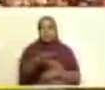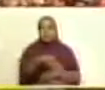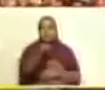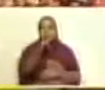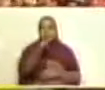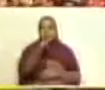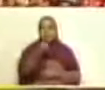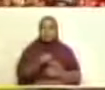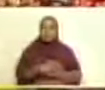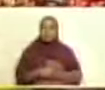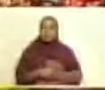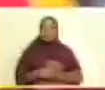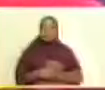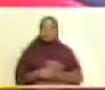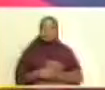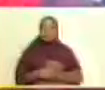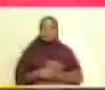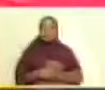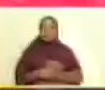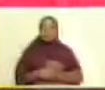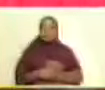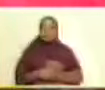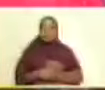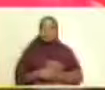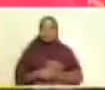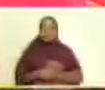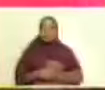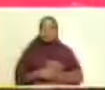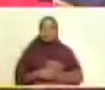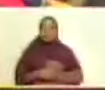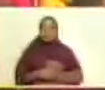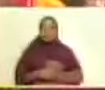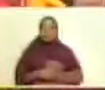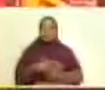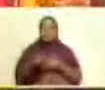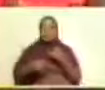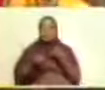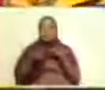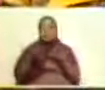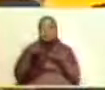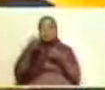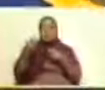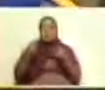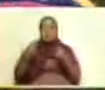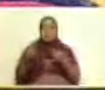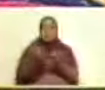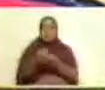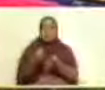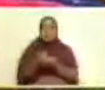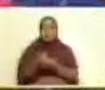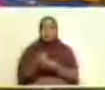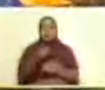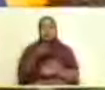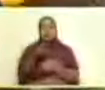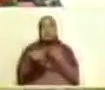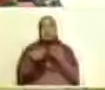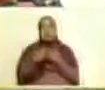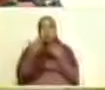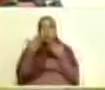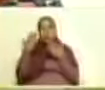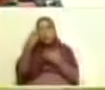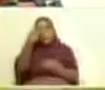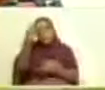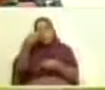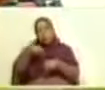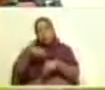Agradezco a Jornel Vélez con sus propuestas de la T económica, he tomado nota y estoy de